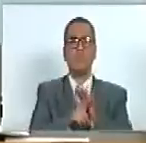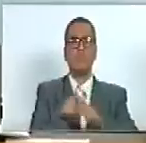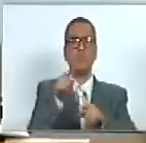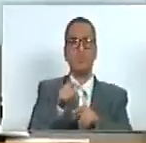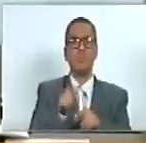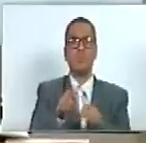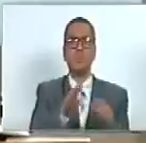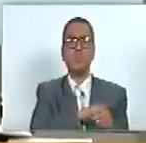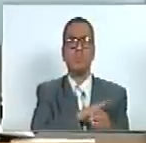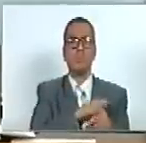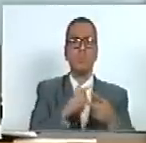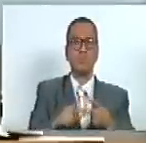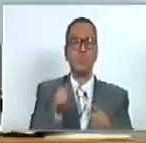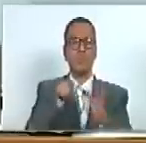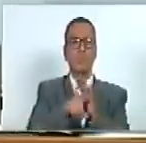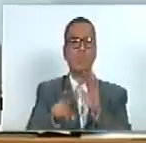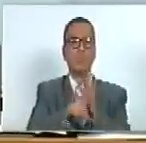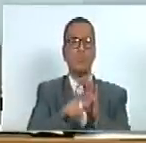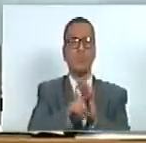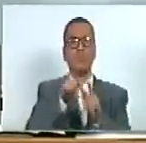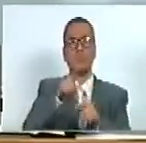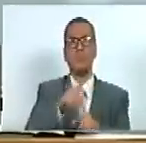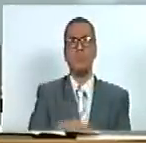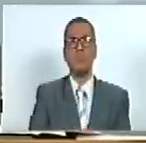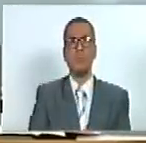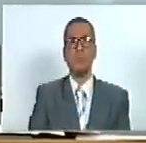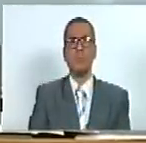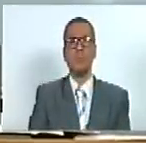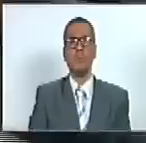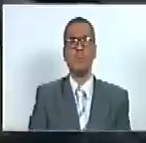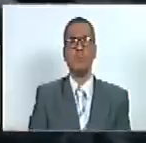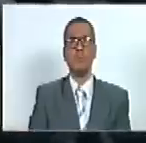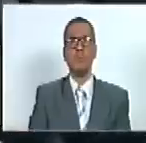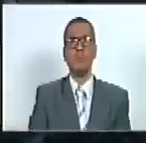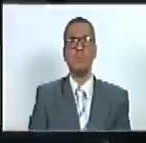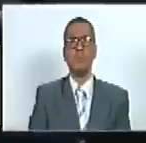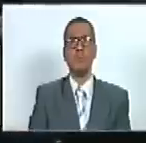esos bienes, tiene que ir la ley contra esos objetos.